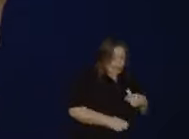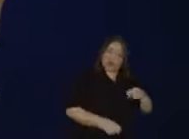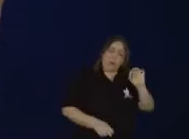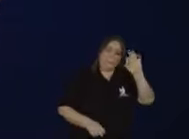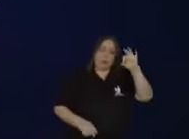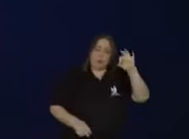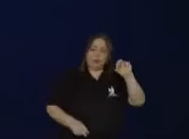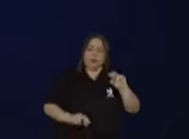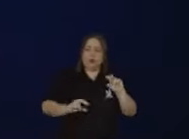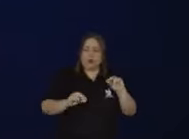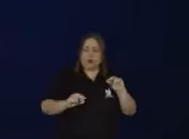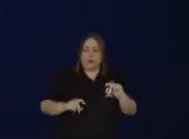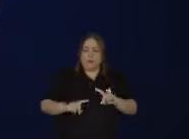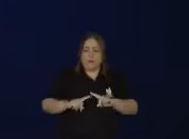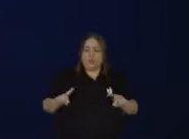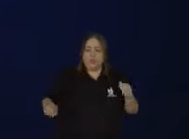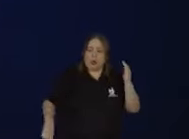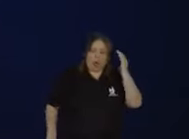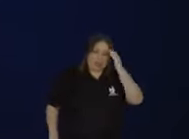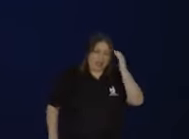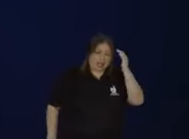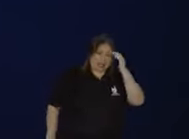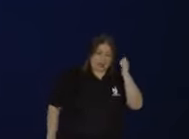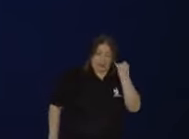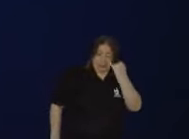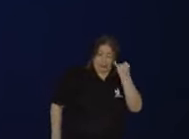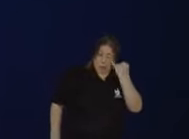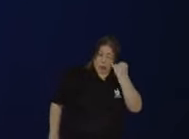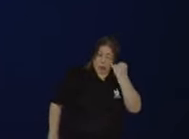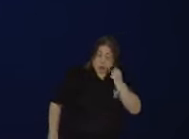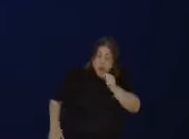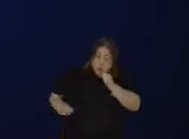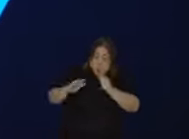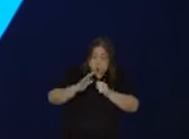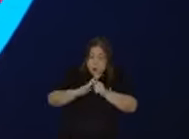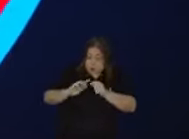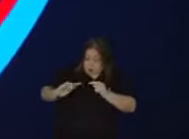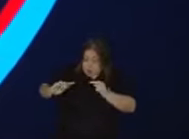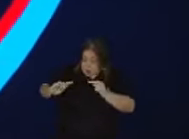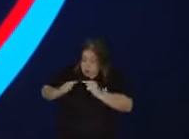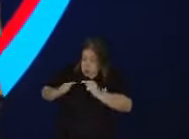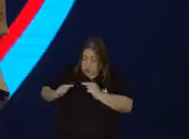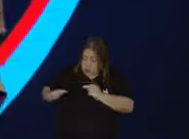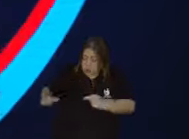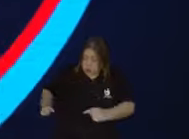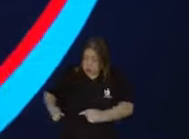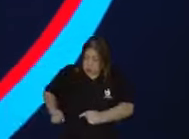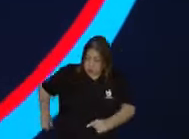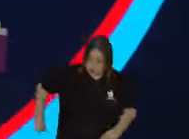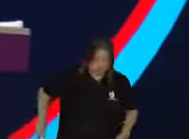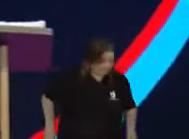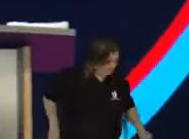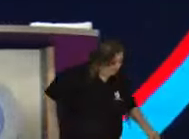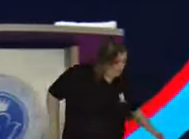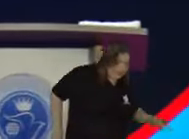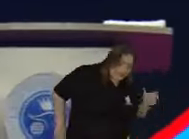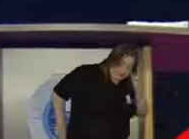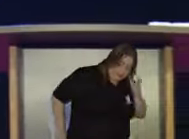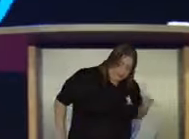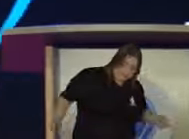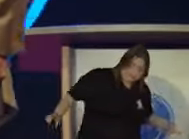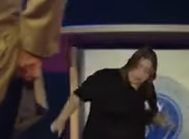sabe que tiene alguna área oscurita de donde jalarme, él espera la mejor